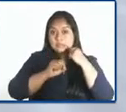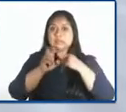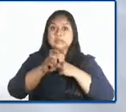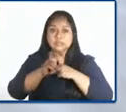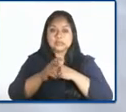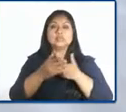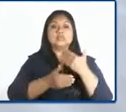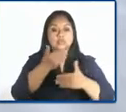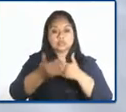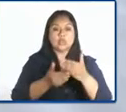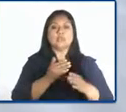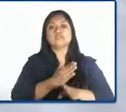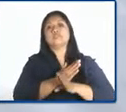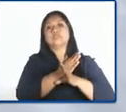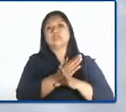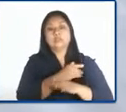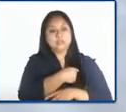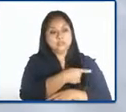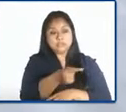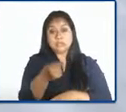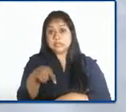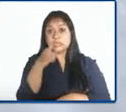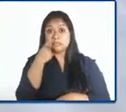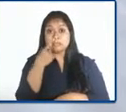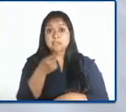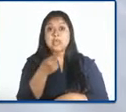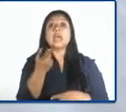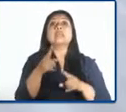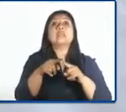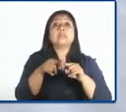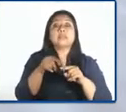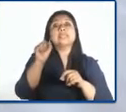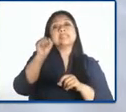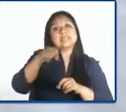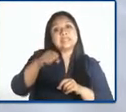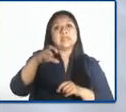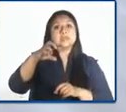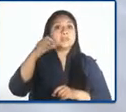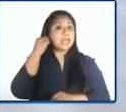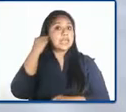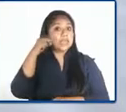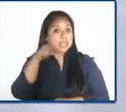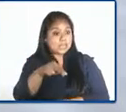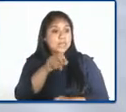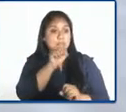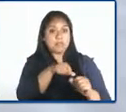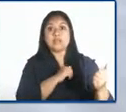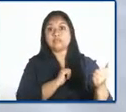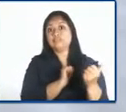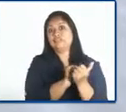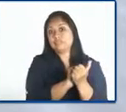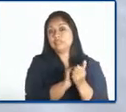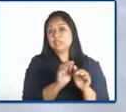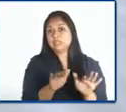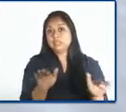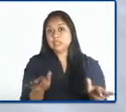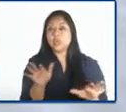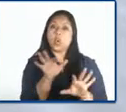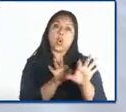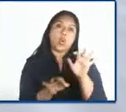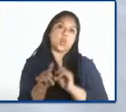un proceso de protección para determinar en qué casos sí PGN podría entrar a representar a estos niños y en qué casos